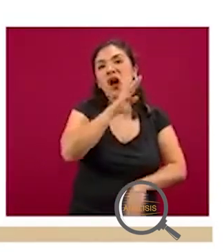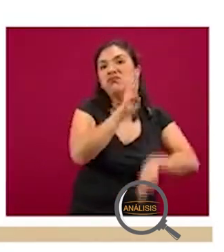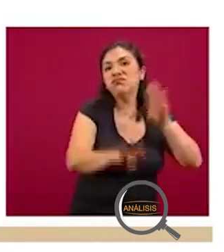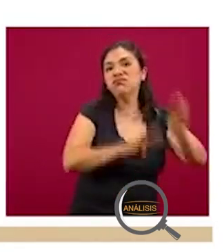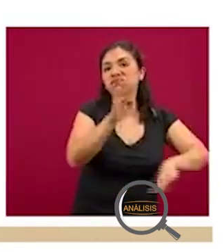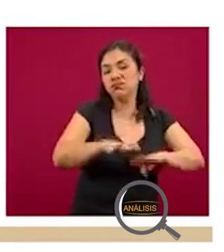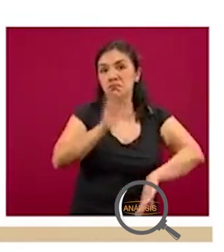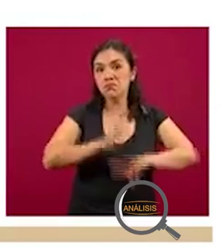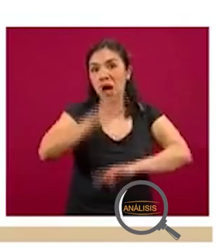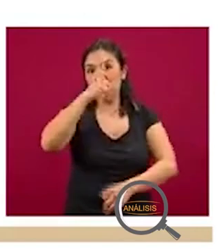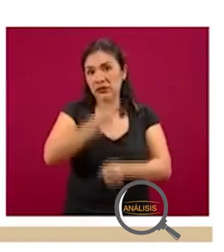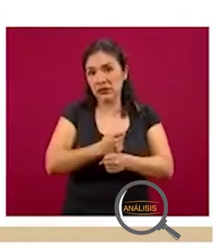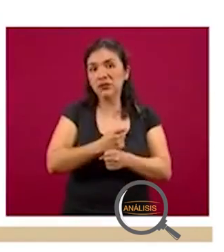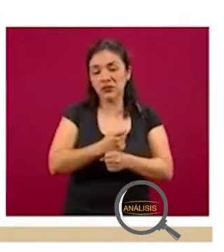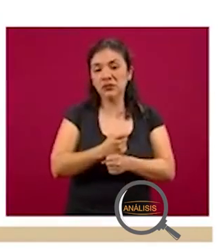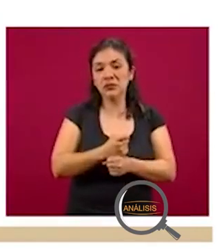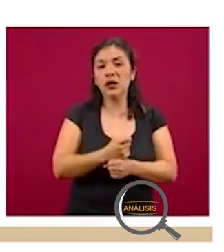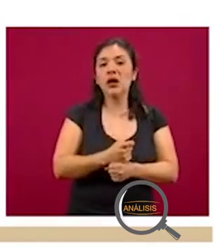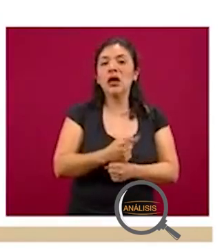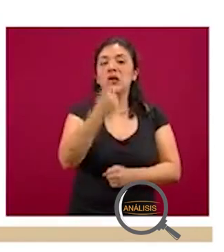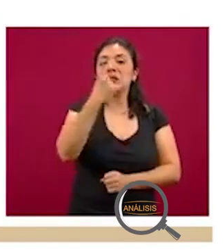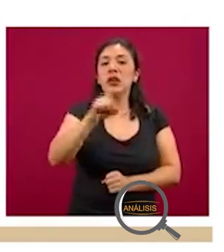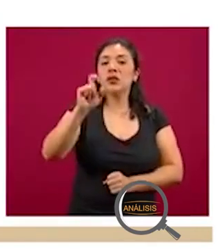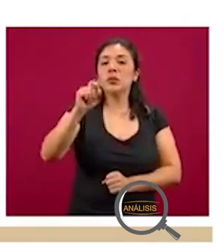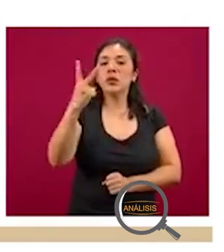en los hombres, con